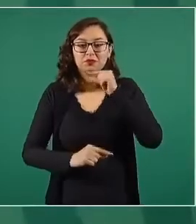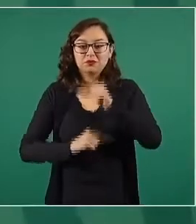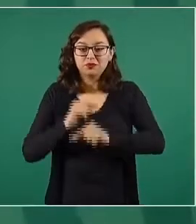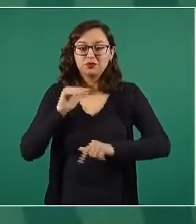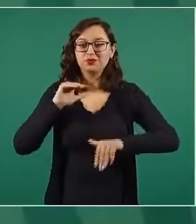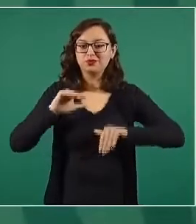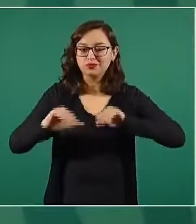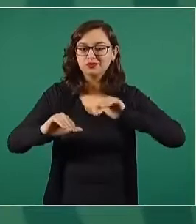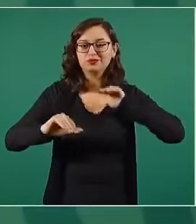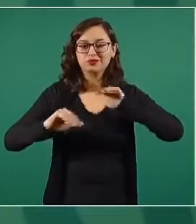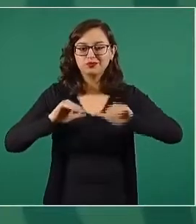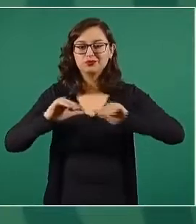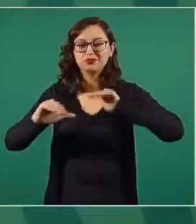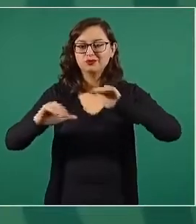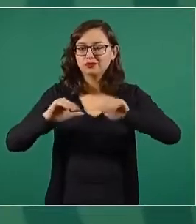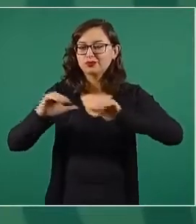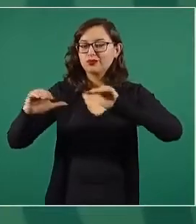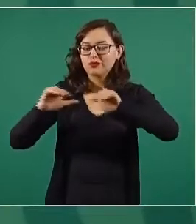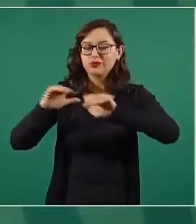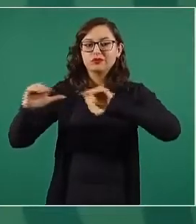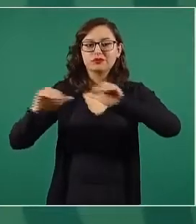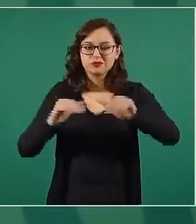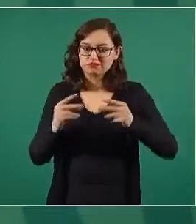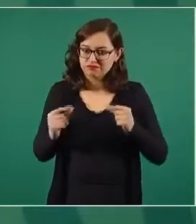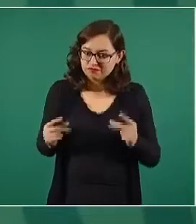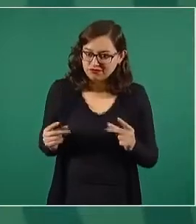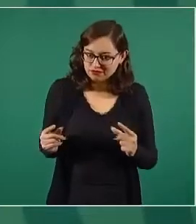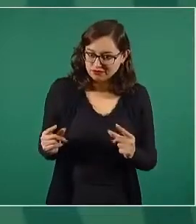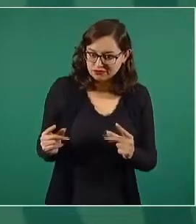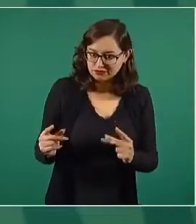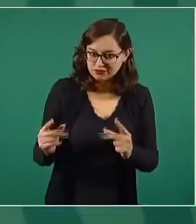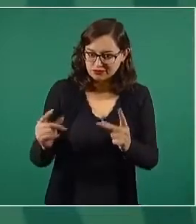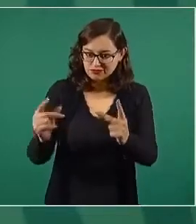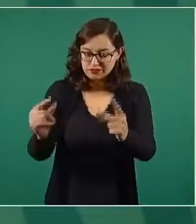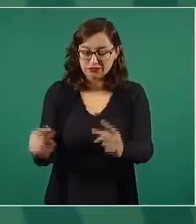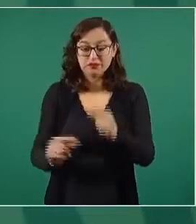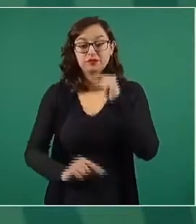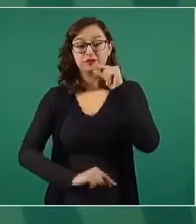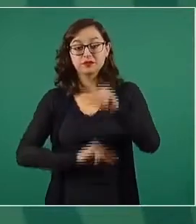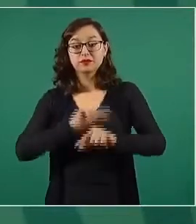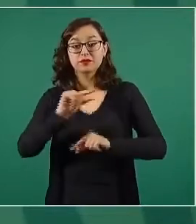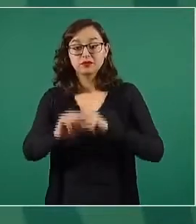y poco a poco fueron cambiando las cosas, porque la gente